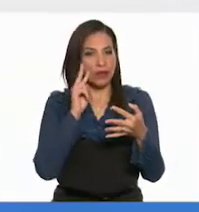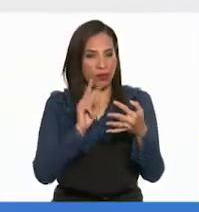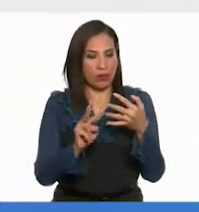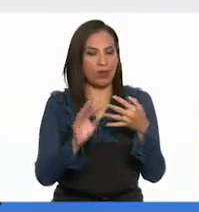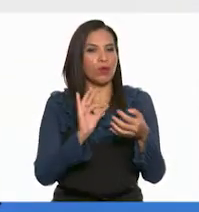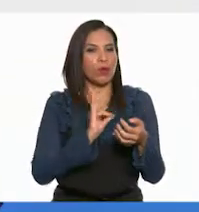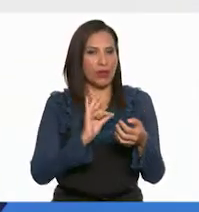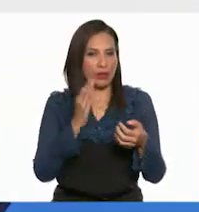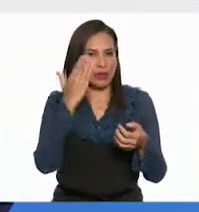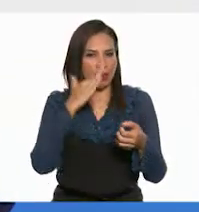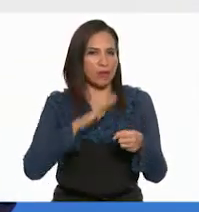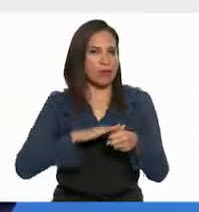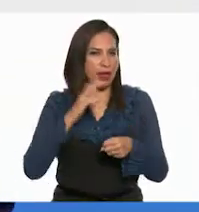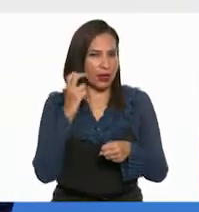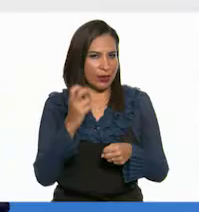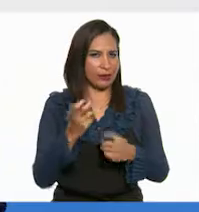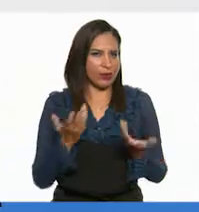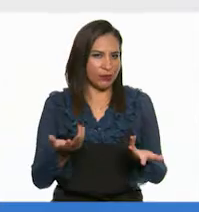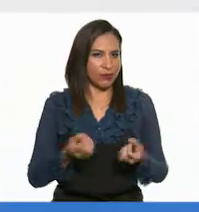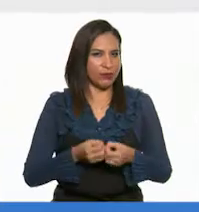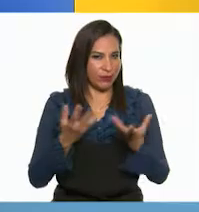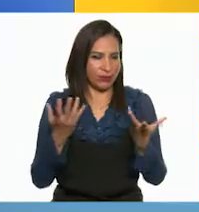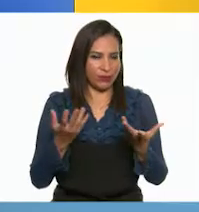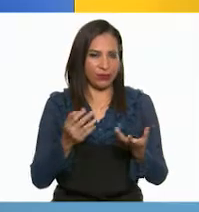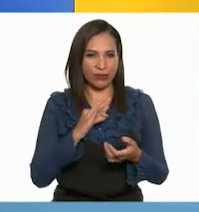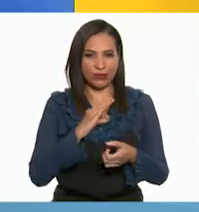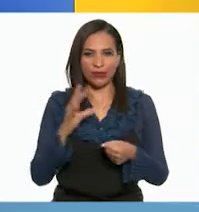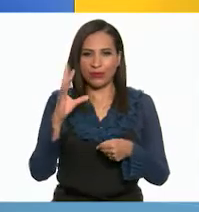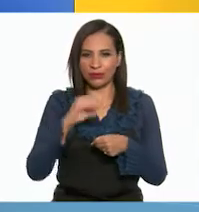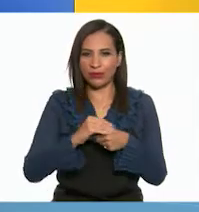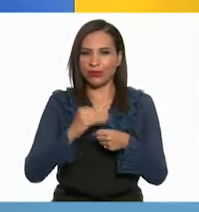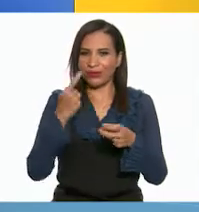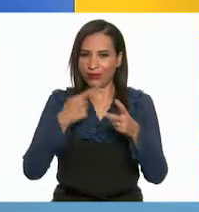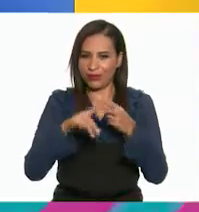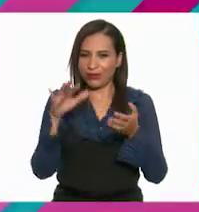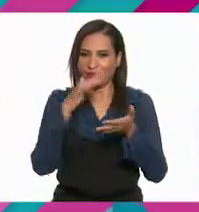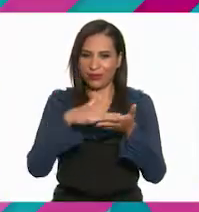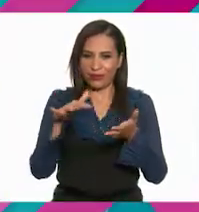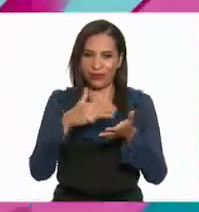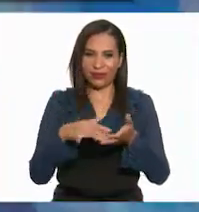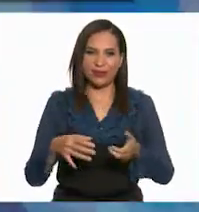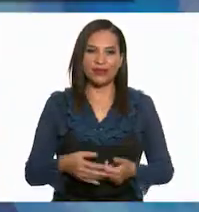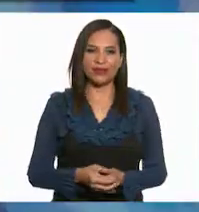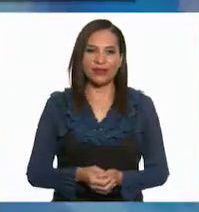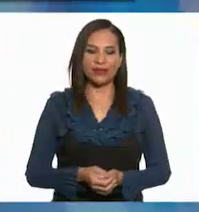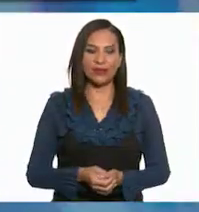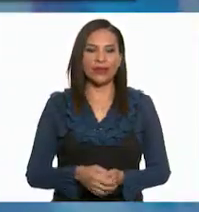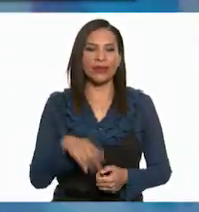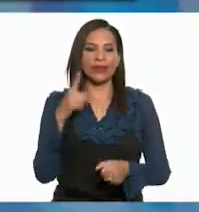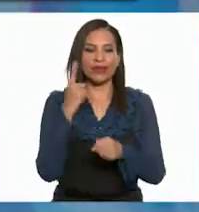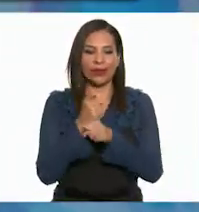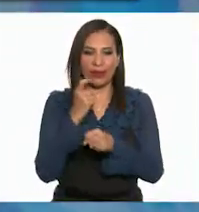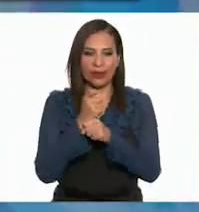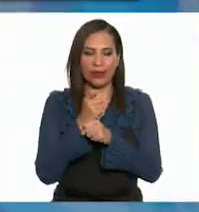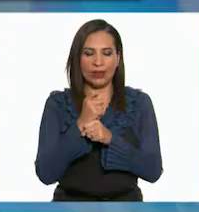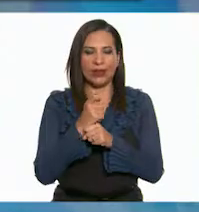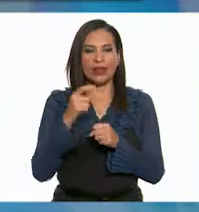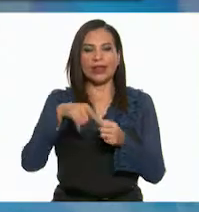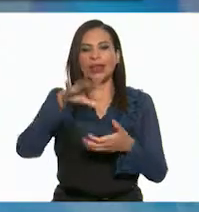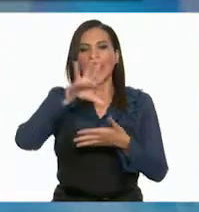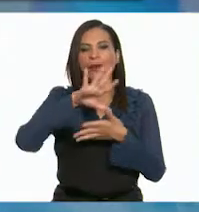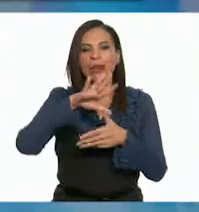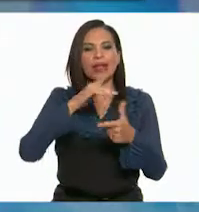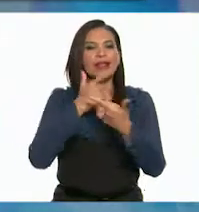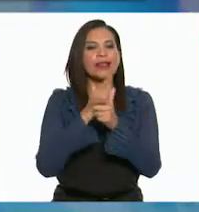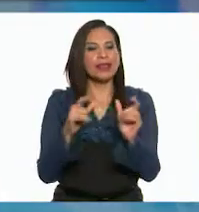viendo puedan saber un poco más de él? Claro que sí. Si me permite, empiezo a leer. Claro que sí. Primera, que la América